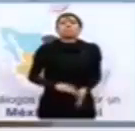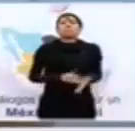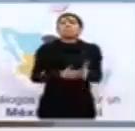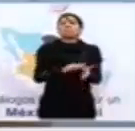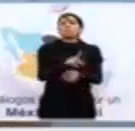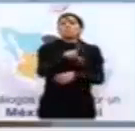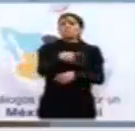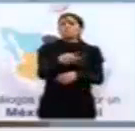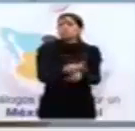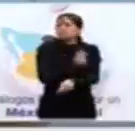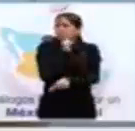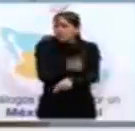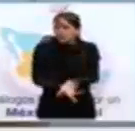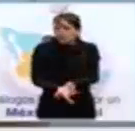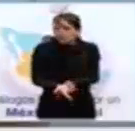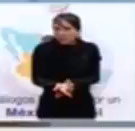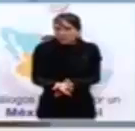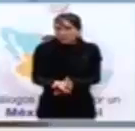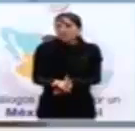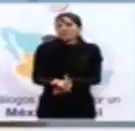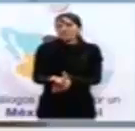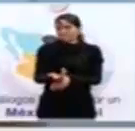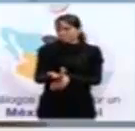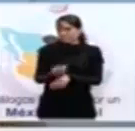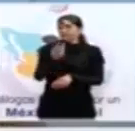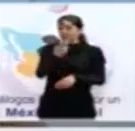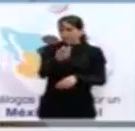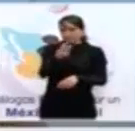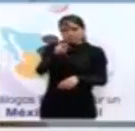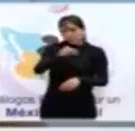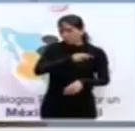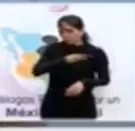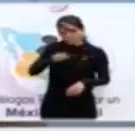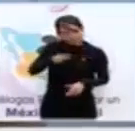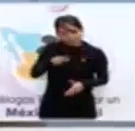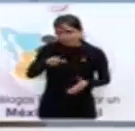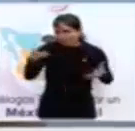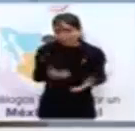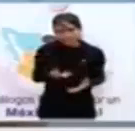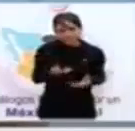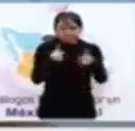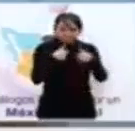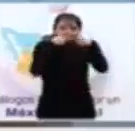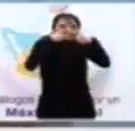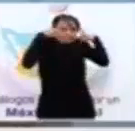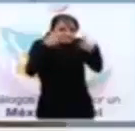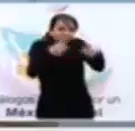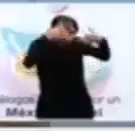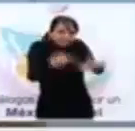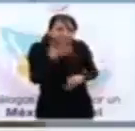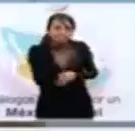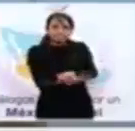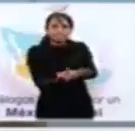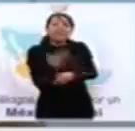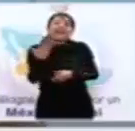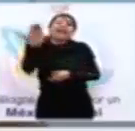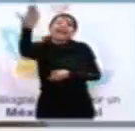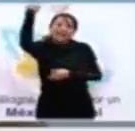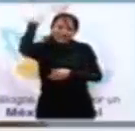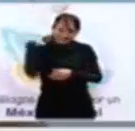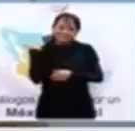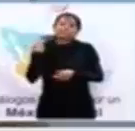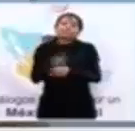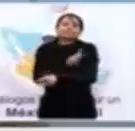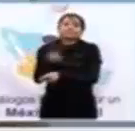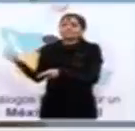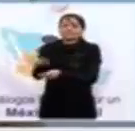productores no sean responsables también sobre el recurso público que reciben. Hemos generado una cultura que antes la criticamos, que sucedió con el crédito, que